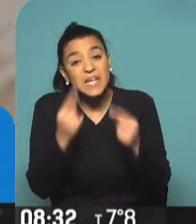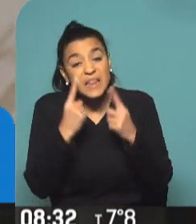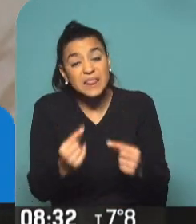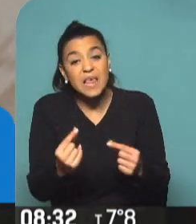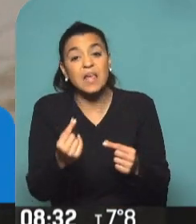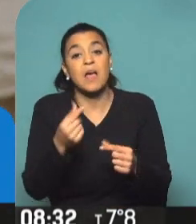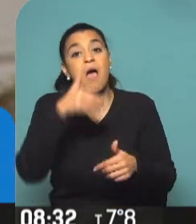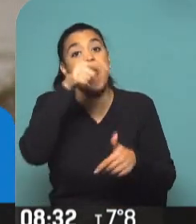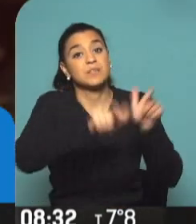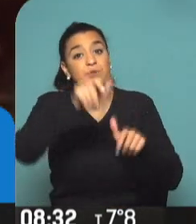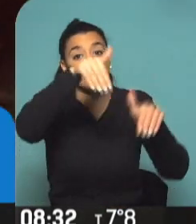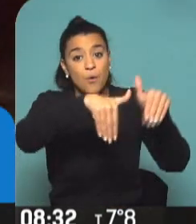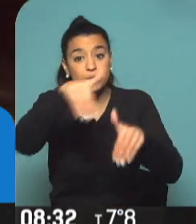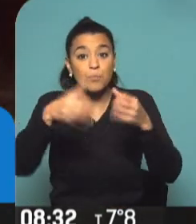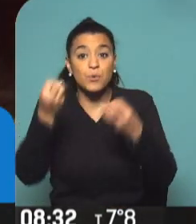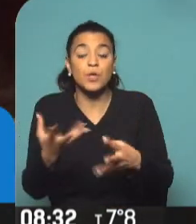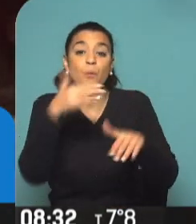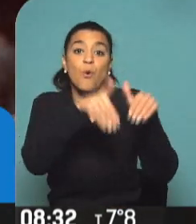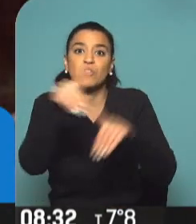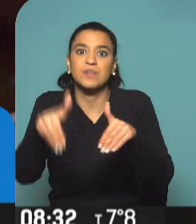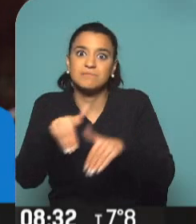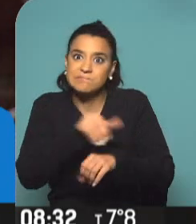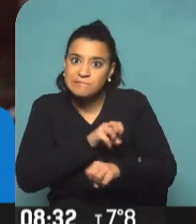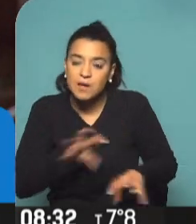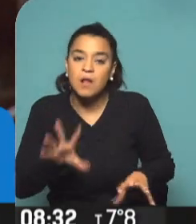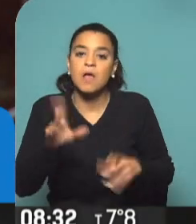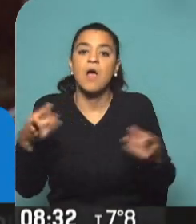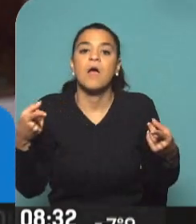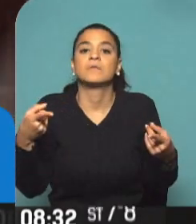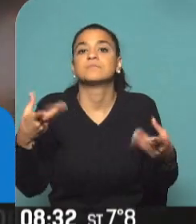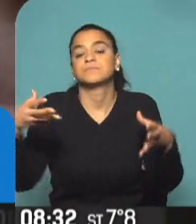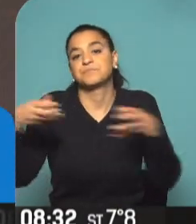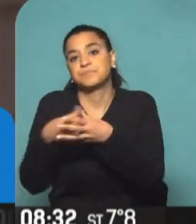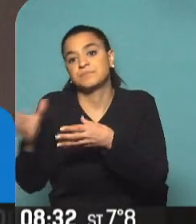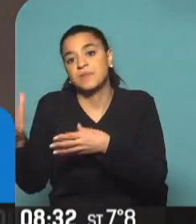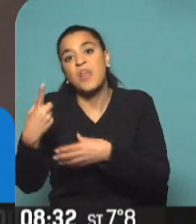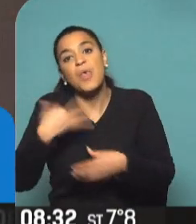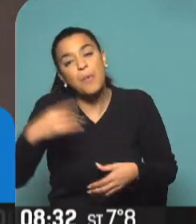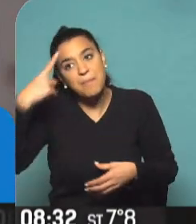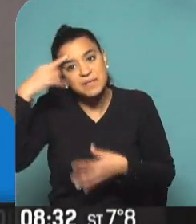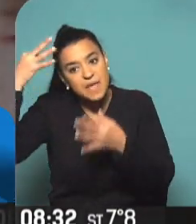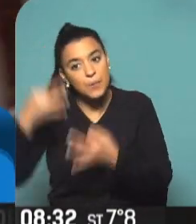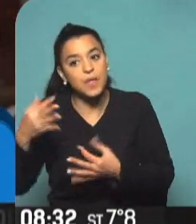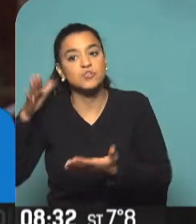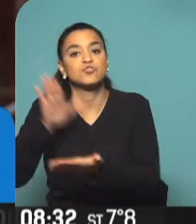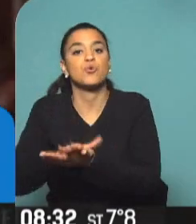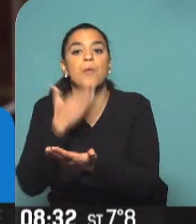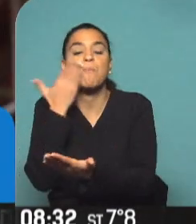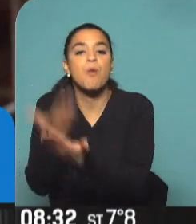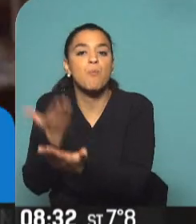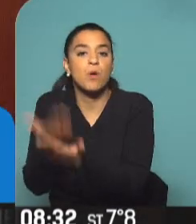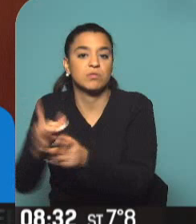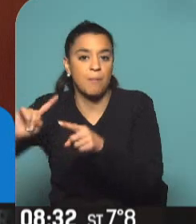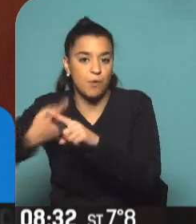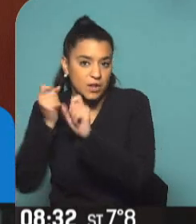criticando a los votantes porque habían votado como habían votado y a la oposición que debía hacer una autocrítica respecto a sus propuestas